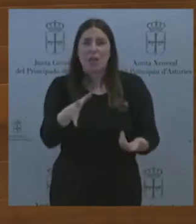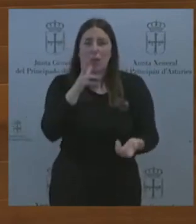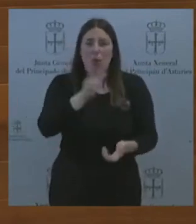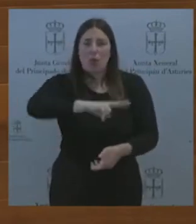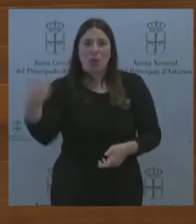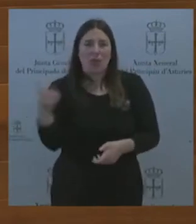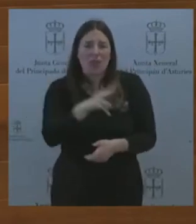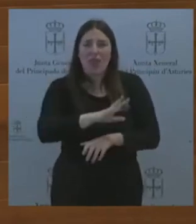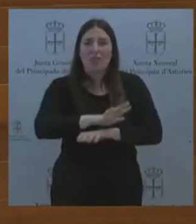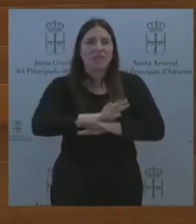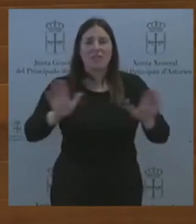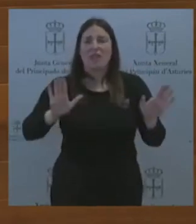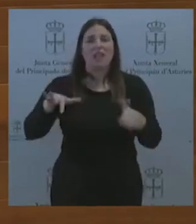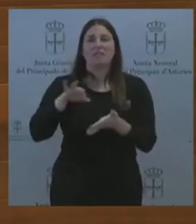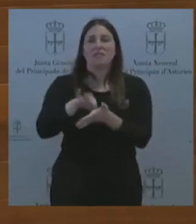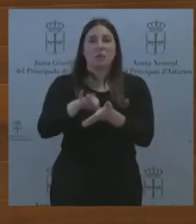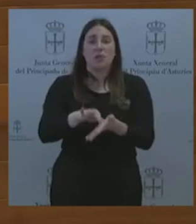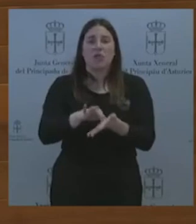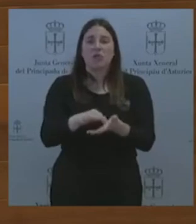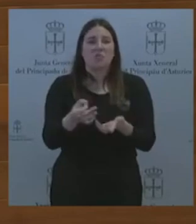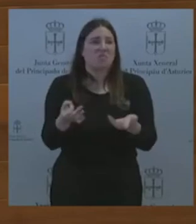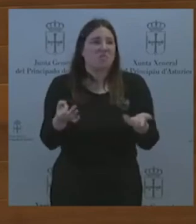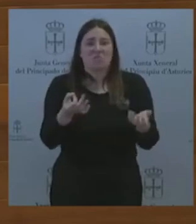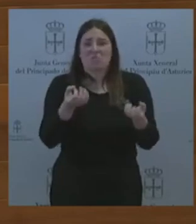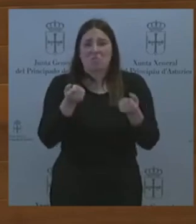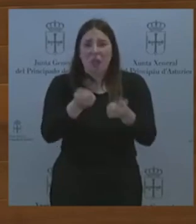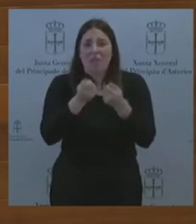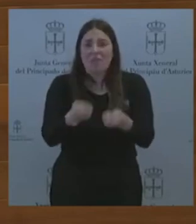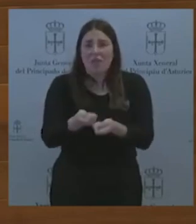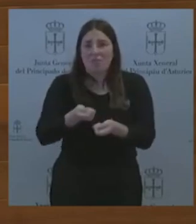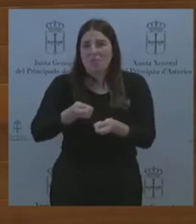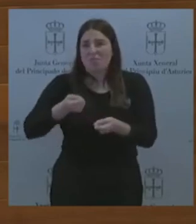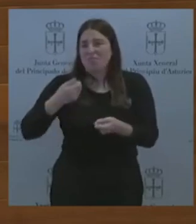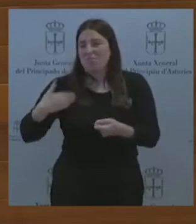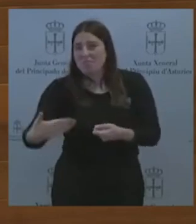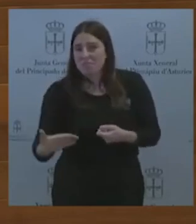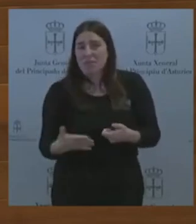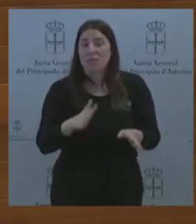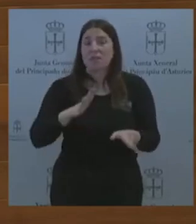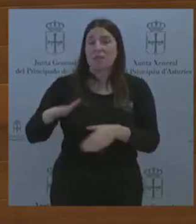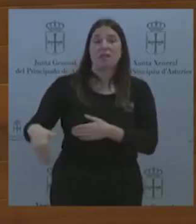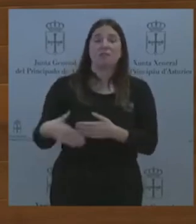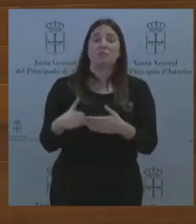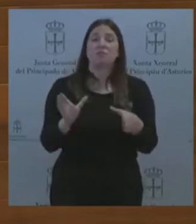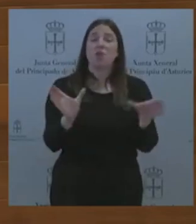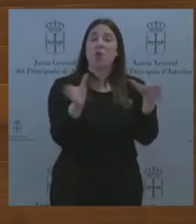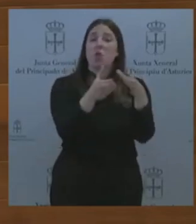aquellos sentimientos nacionalistas de minorías de los que hablaba, señorías, antes.